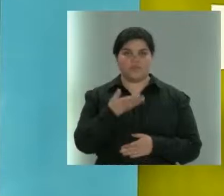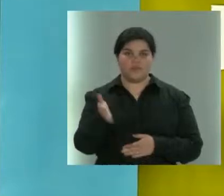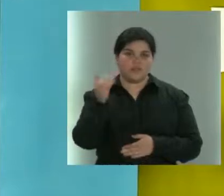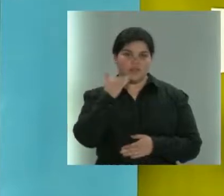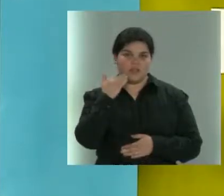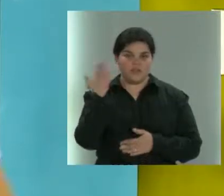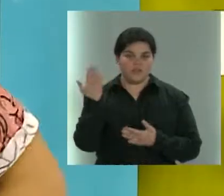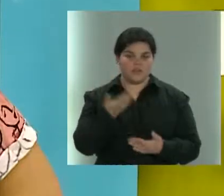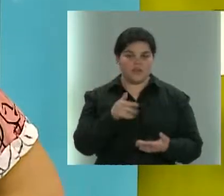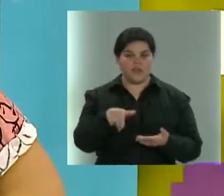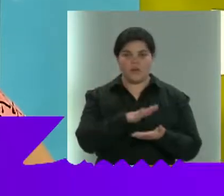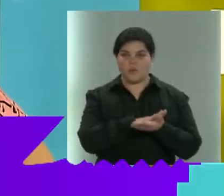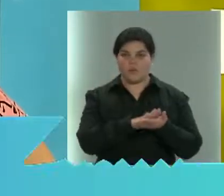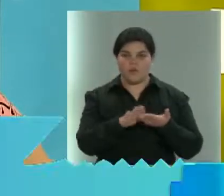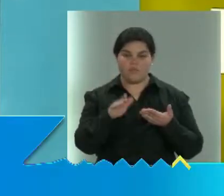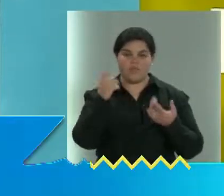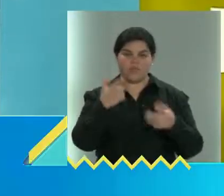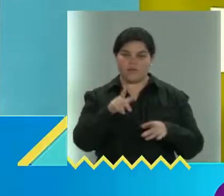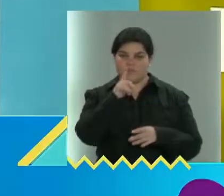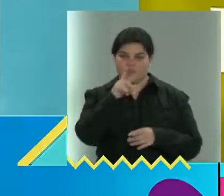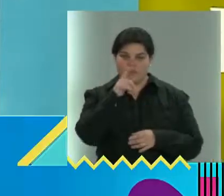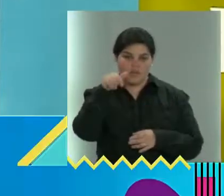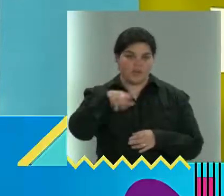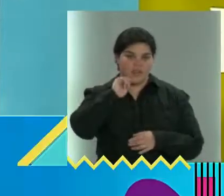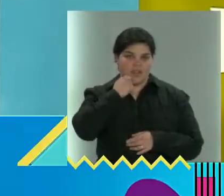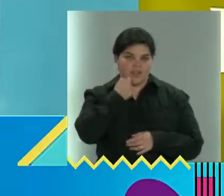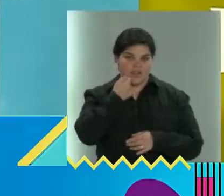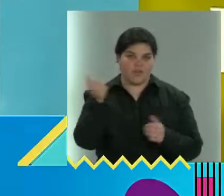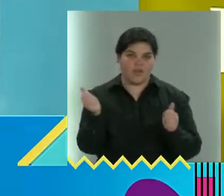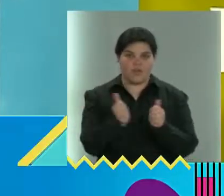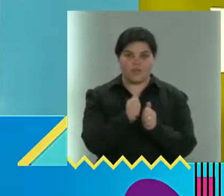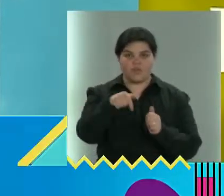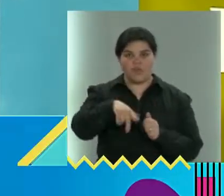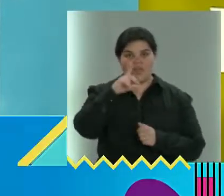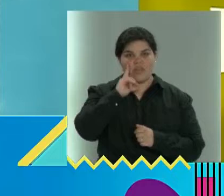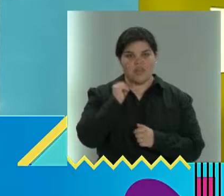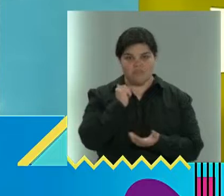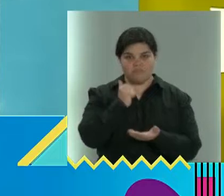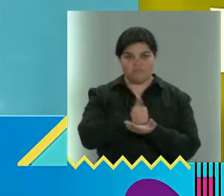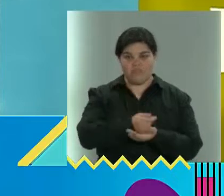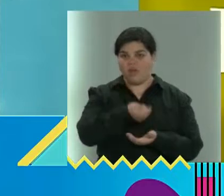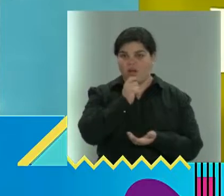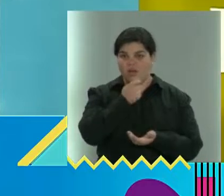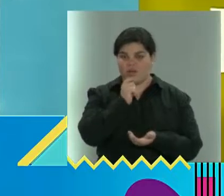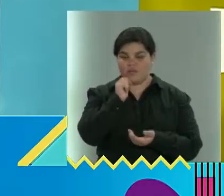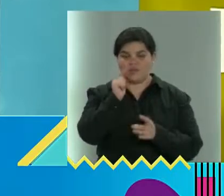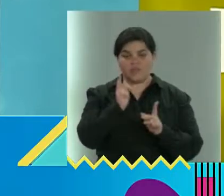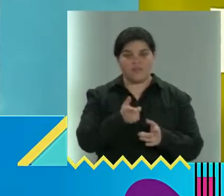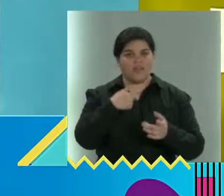buenas tardes, bienvenidos a una nueva edición de Distintos Parecidos. Es un placer acompañarlos hoy desde la conducción y bueno, vamos a estar